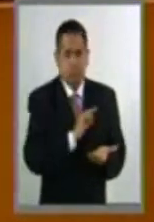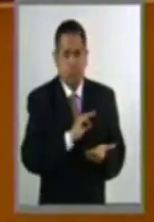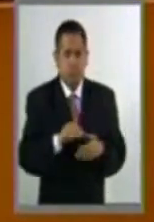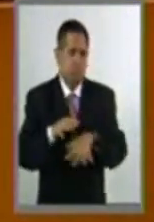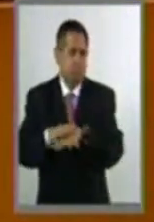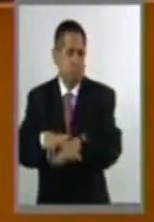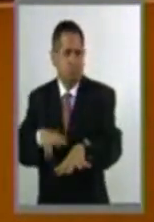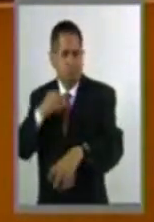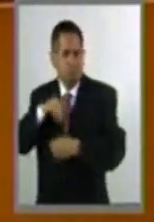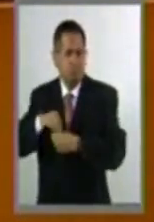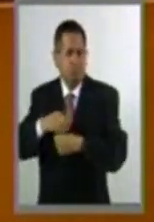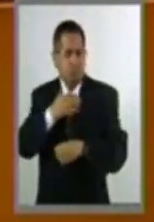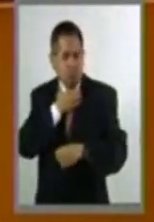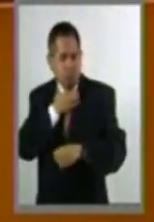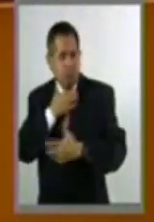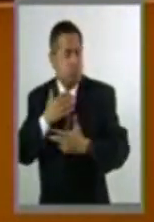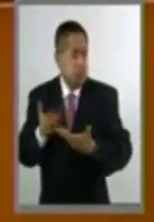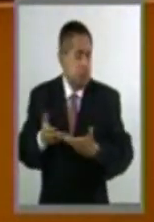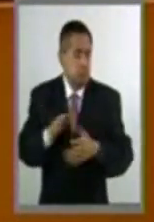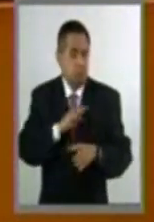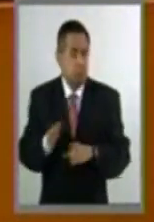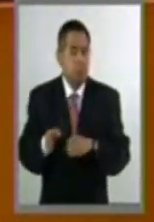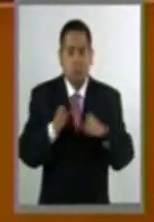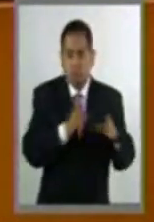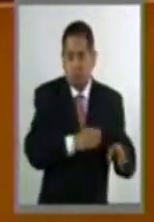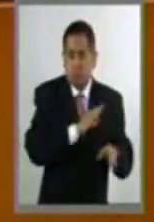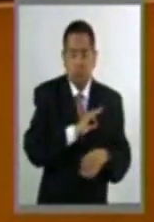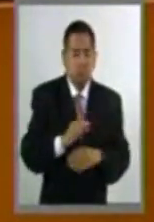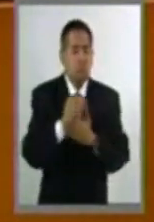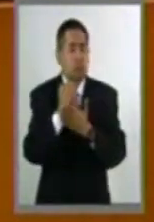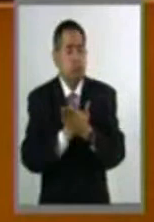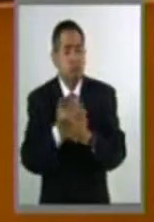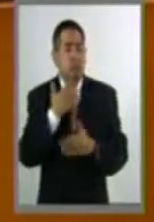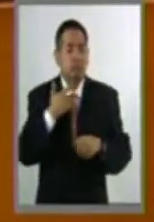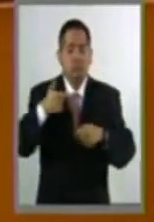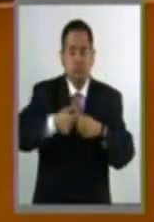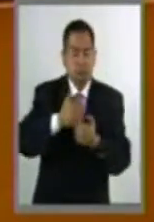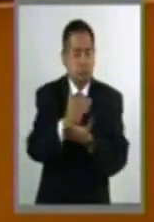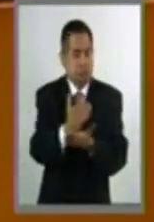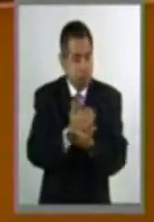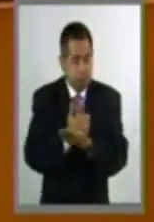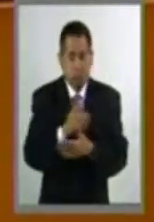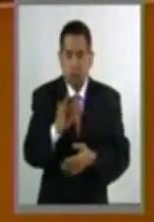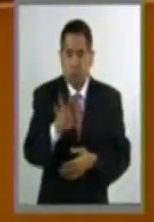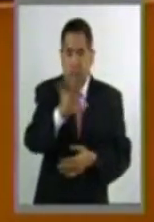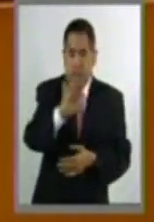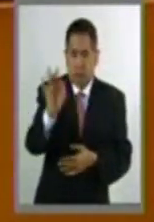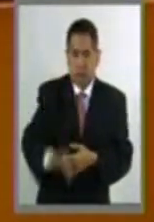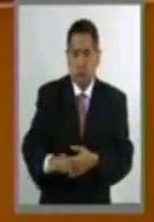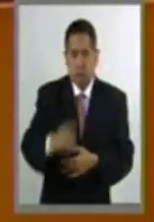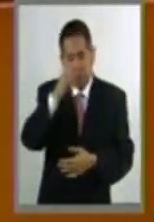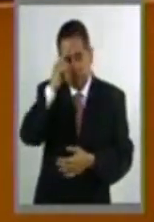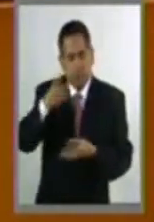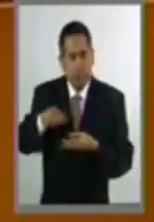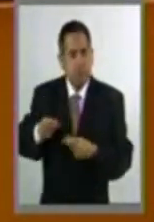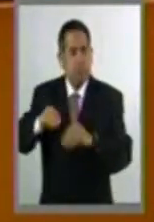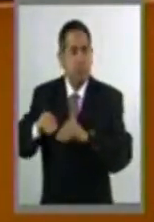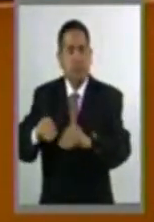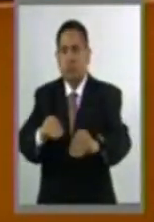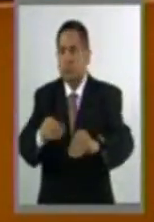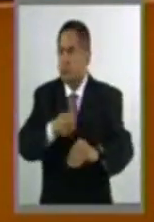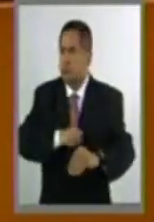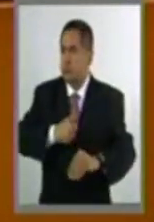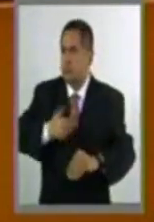hasta 45% del consumo de combustibles, con sus beneficios en la movilidad, la salud y el